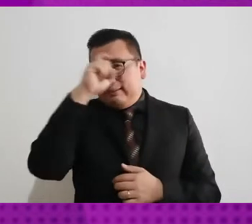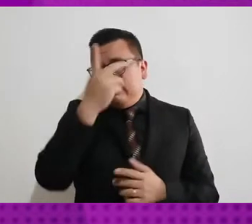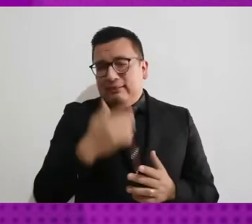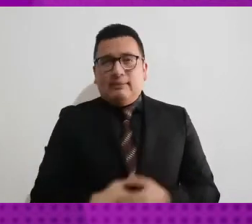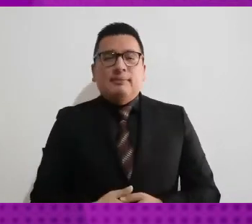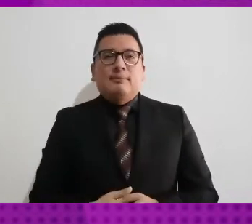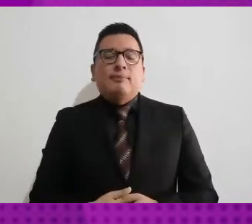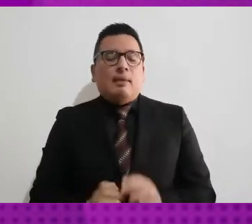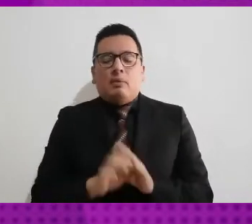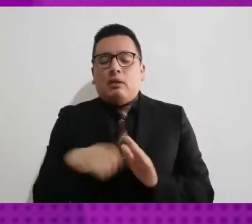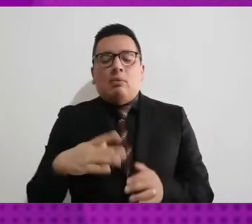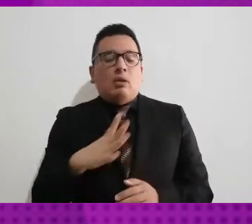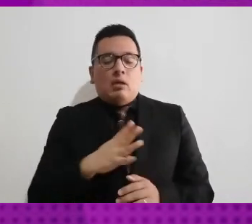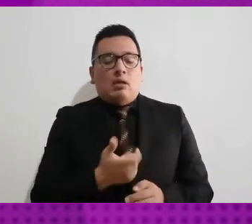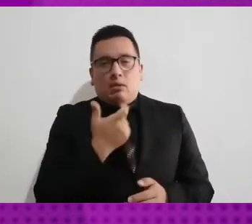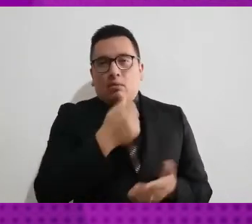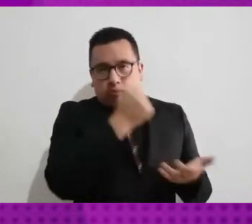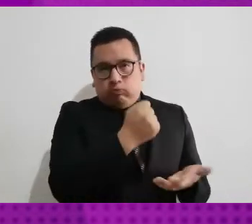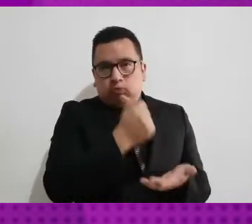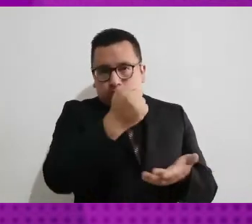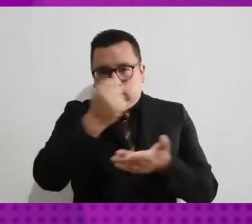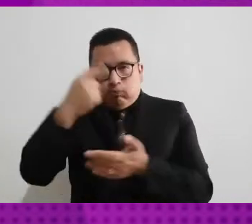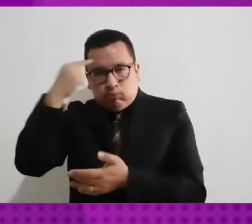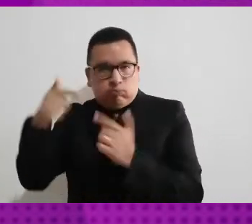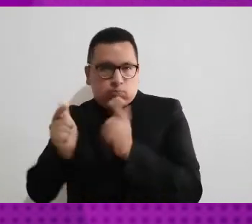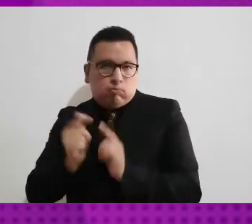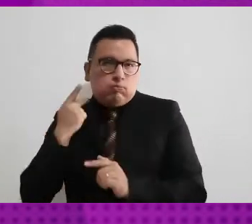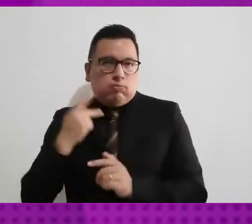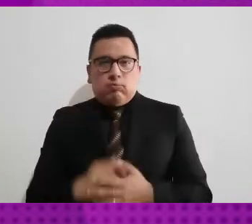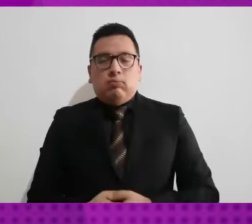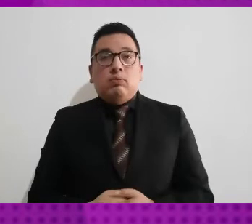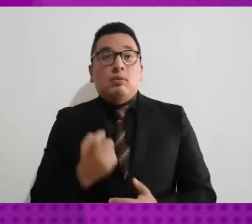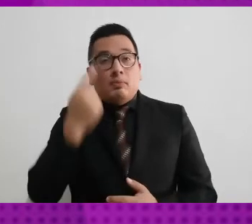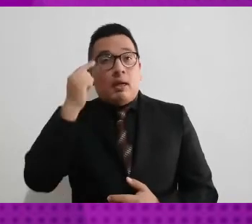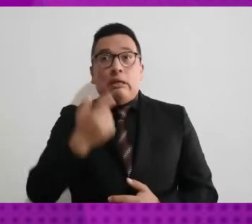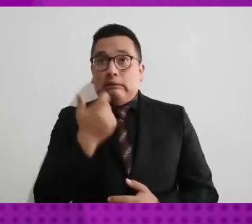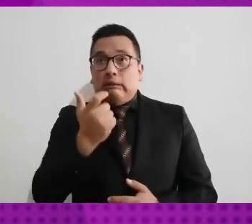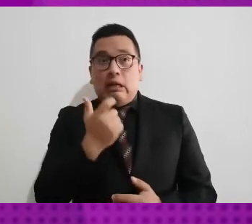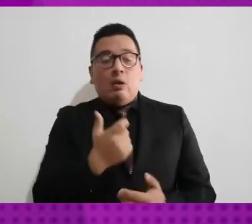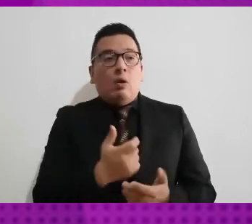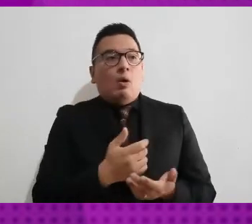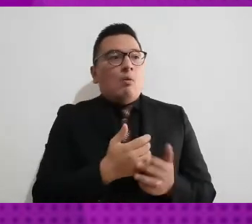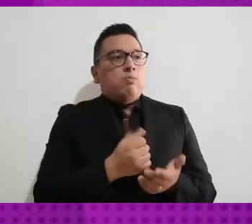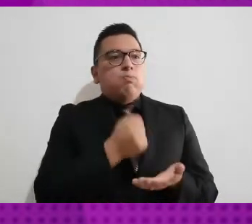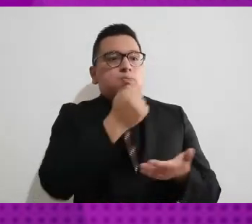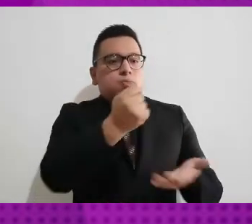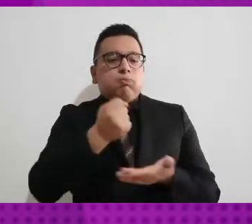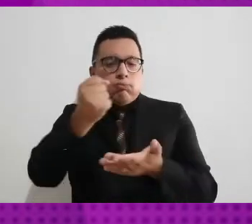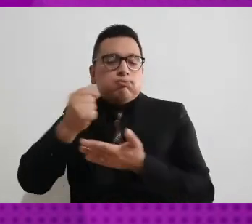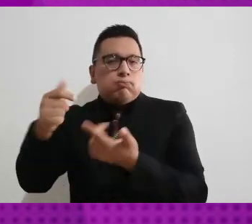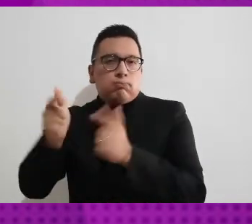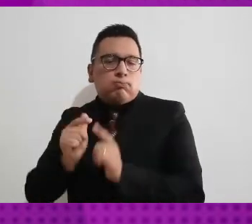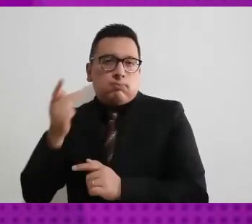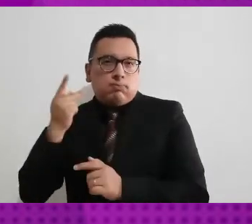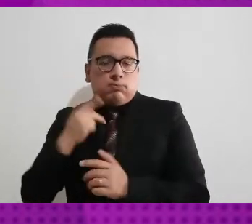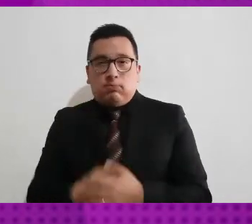se estableció una bolsa de financiamiento público y se estableció una regla de distribución proporcional para que ningún